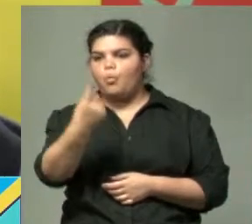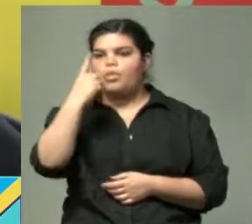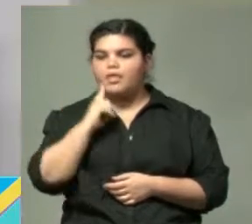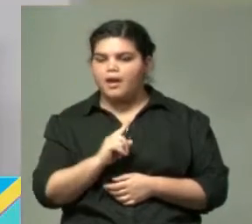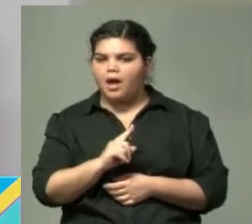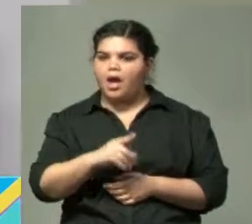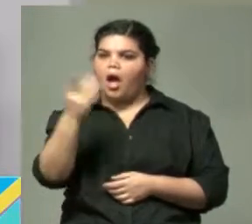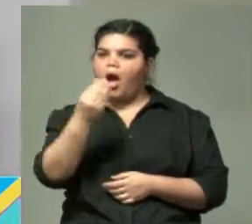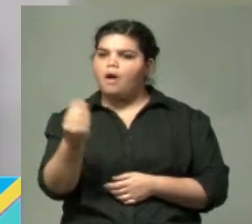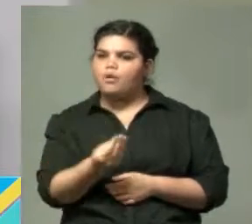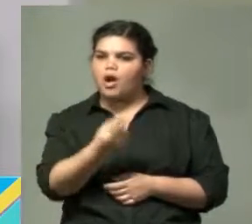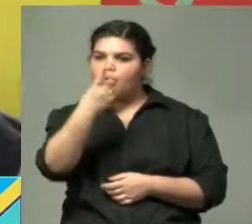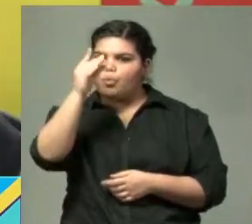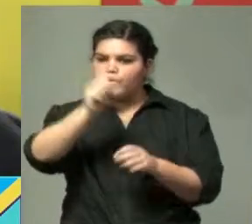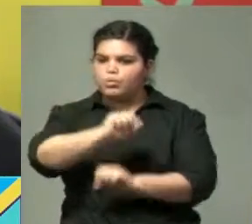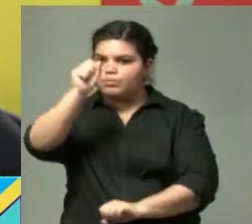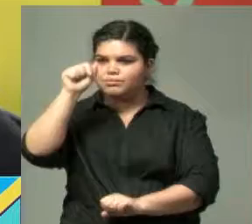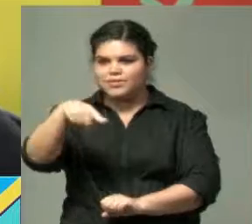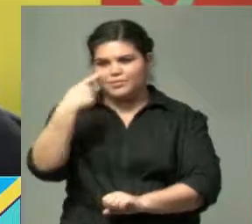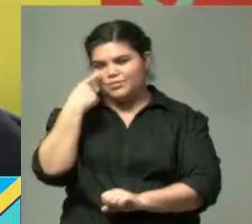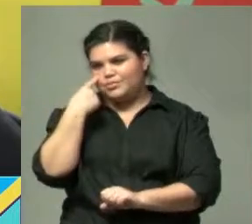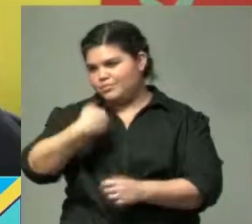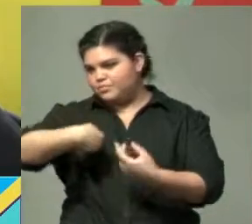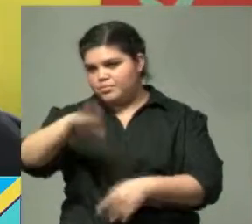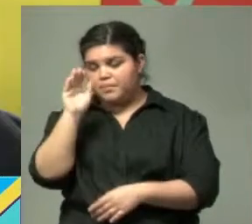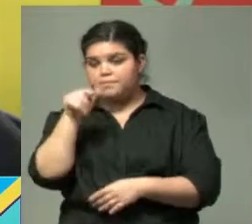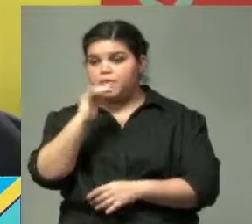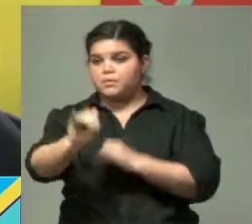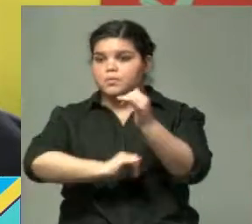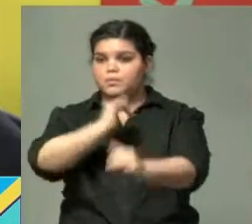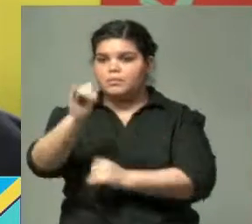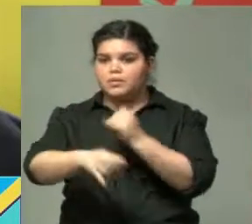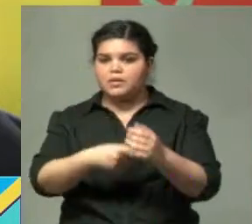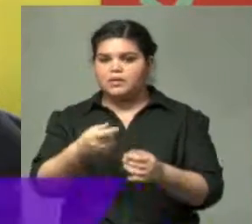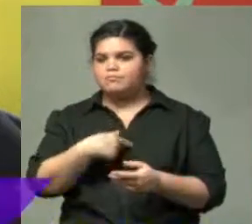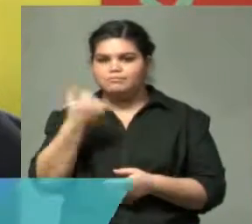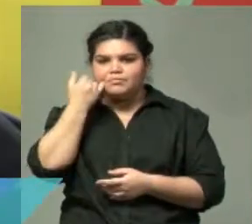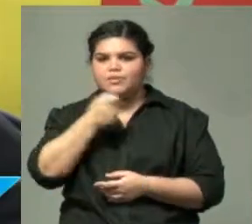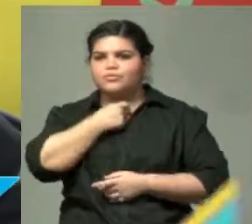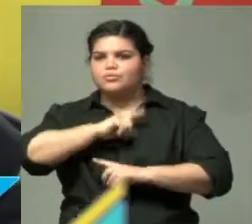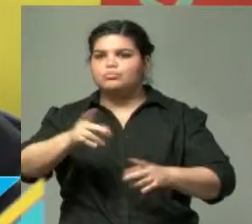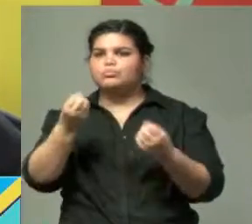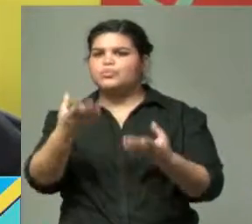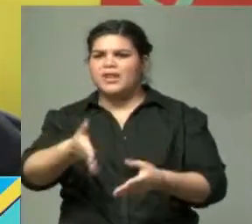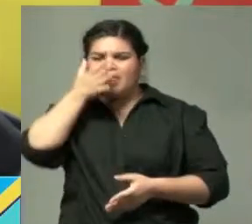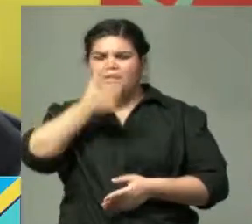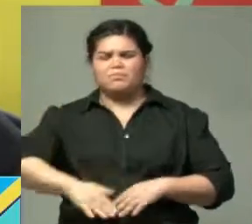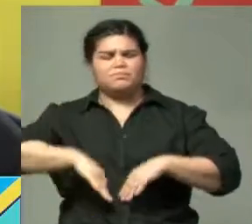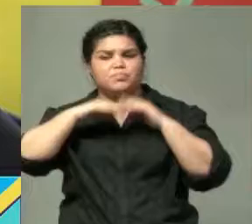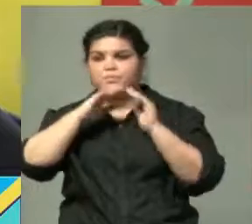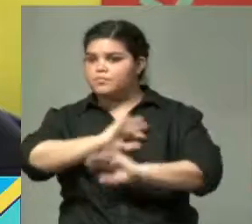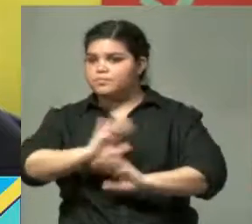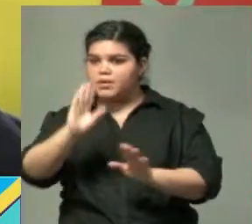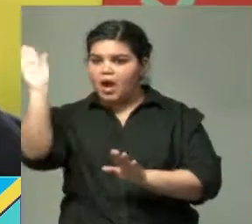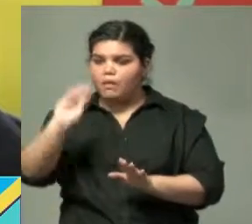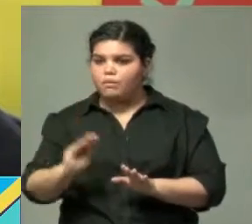más estoy familiarizado, está expulsando abogados del sistema porque no los necesita.